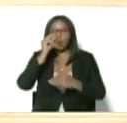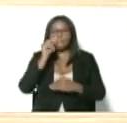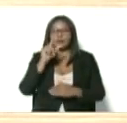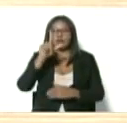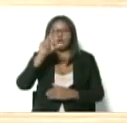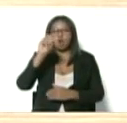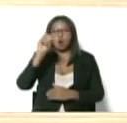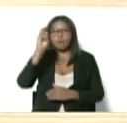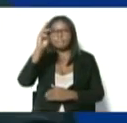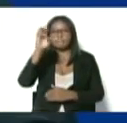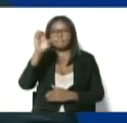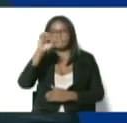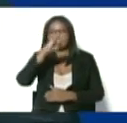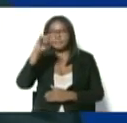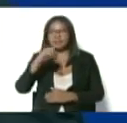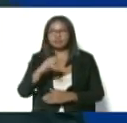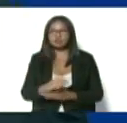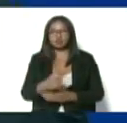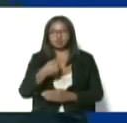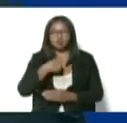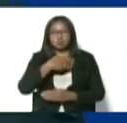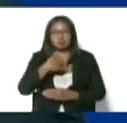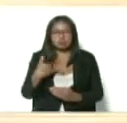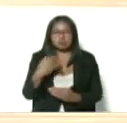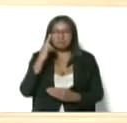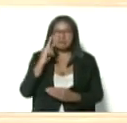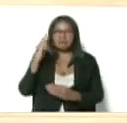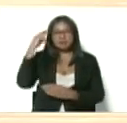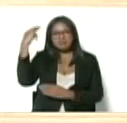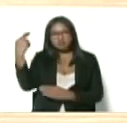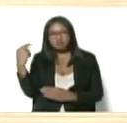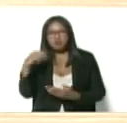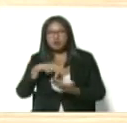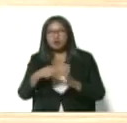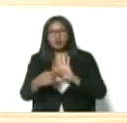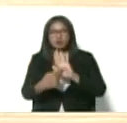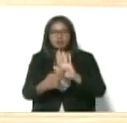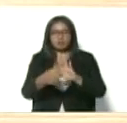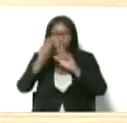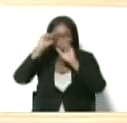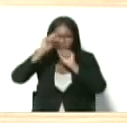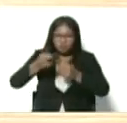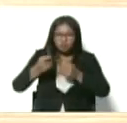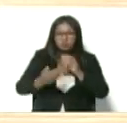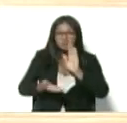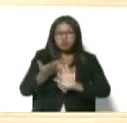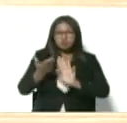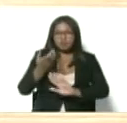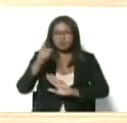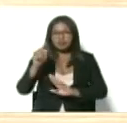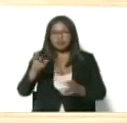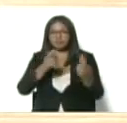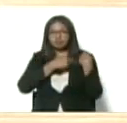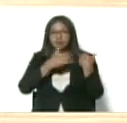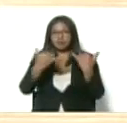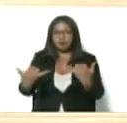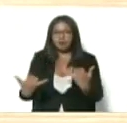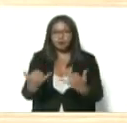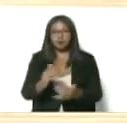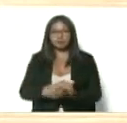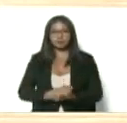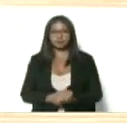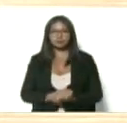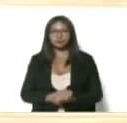vargas y yo quisiera escuchar sus reflexiones en este nombramiento tan importante en esta responsabilidad y